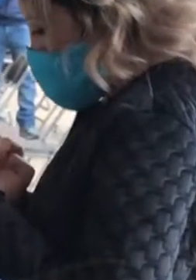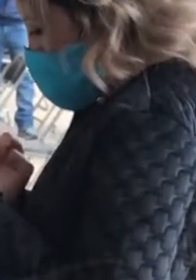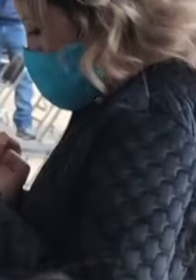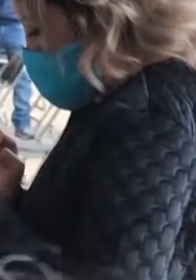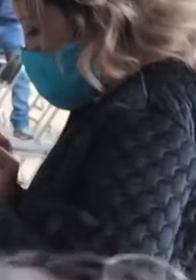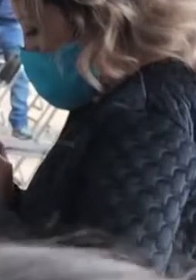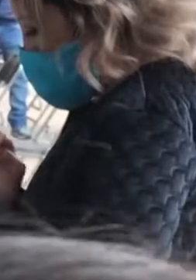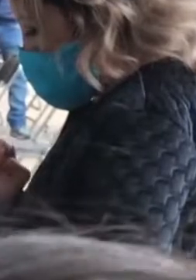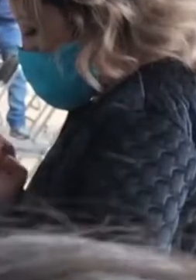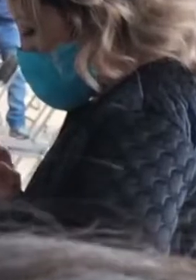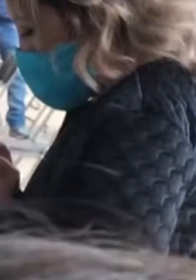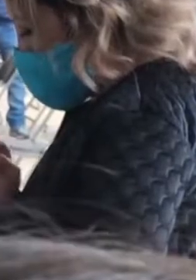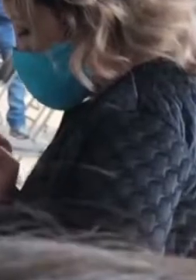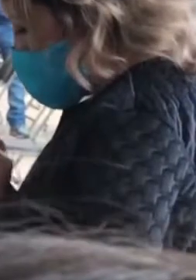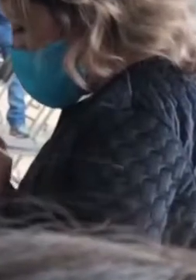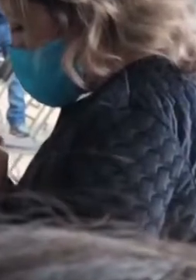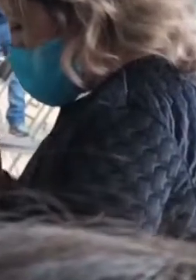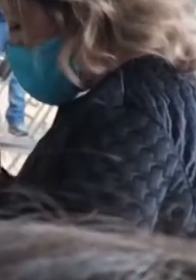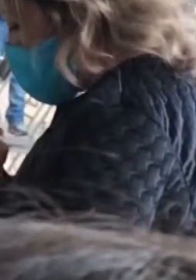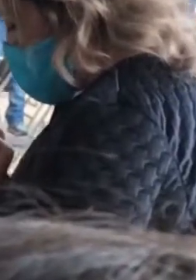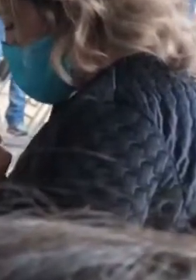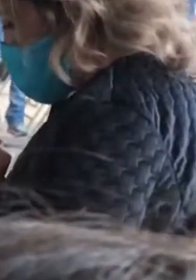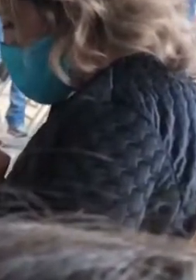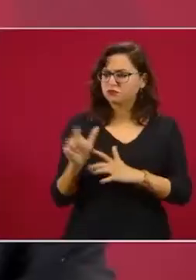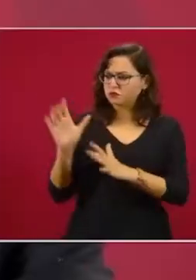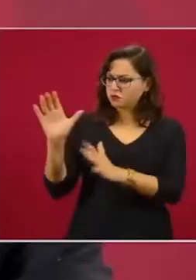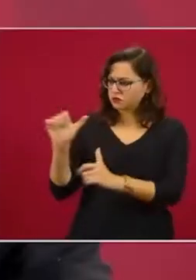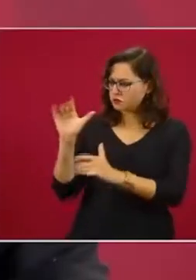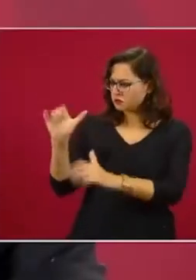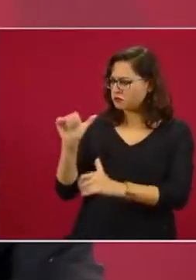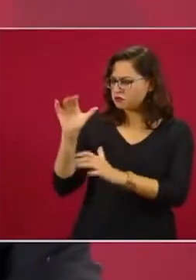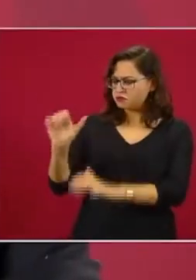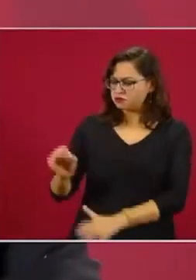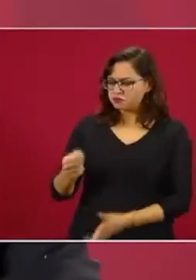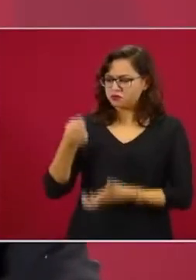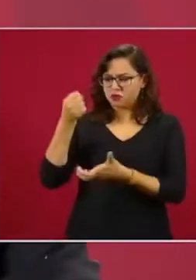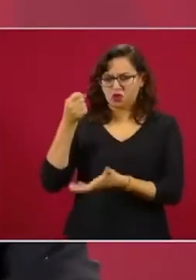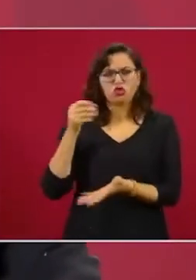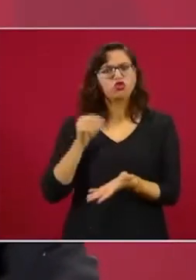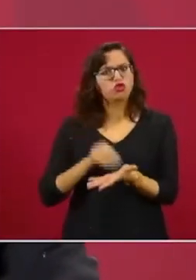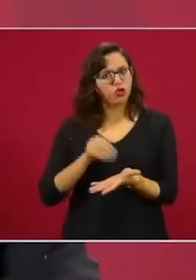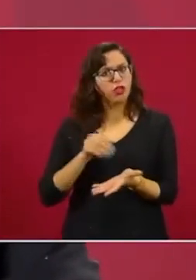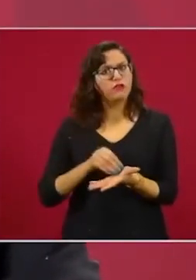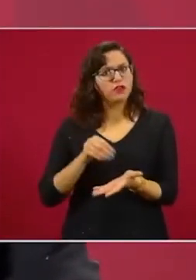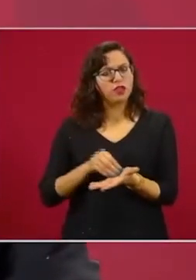deuda participaciones, Guanajuato está en los primeros lugares, ¿no? TV4 Noticias.